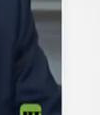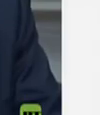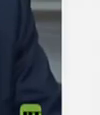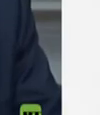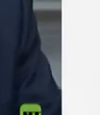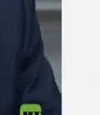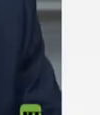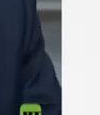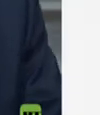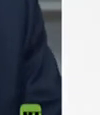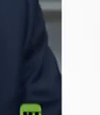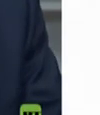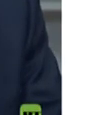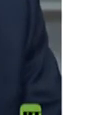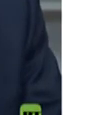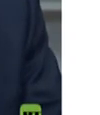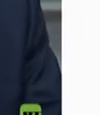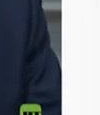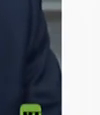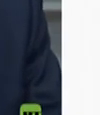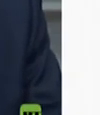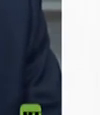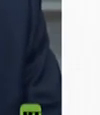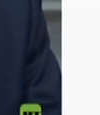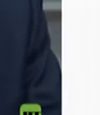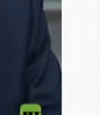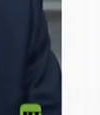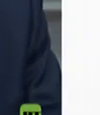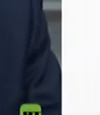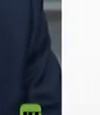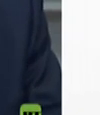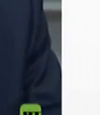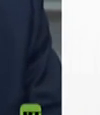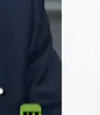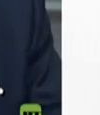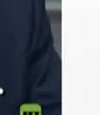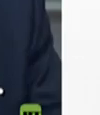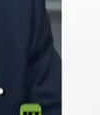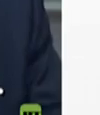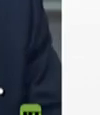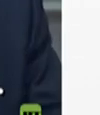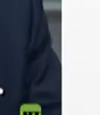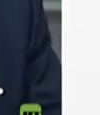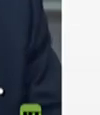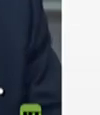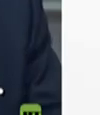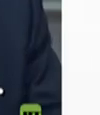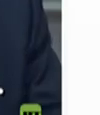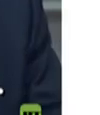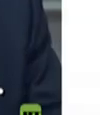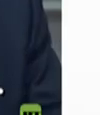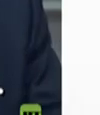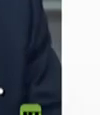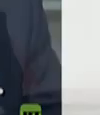a tariff. So what they have to do is build their car plants, frankly, and other things in the United States, in which case they have no tariffs.